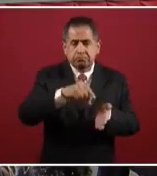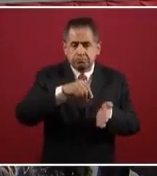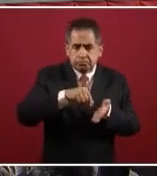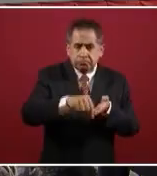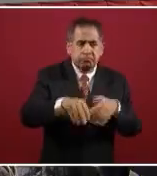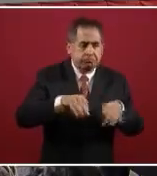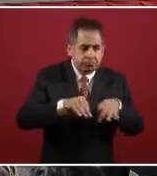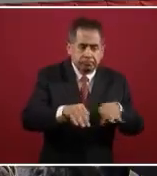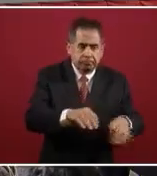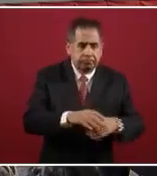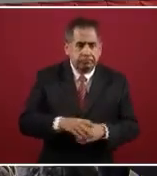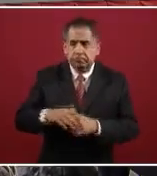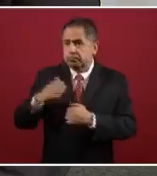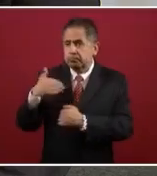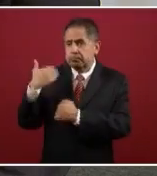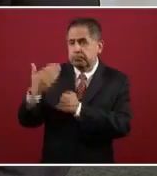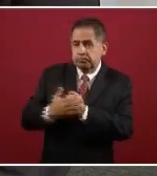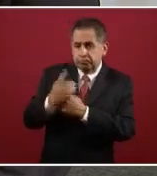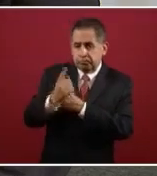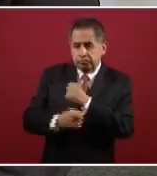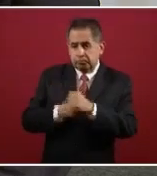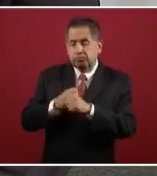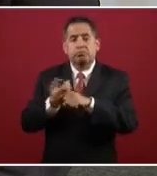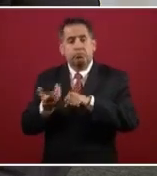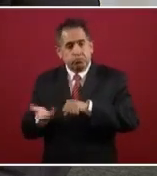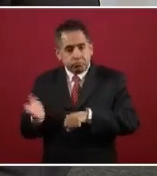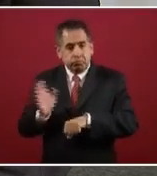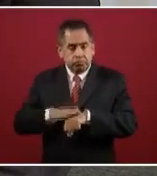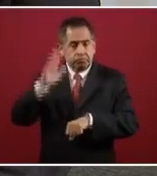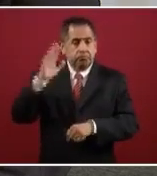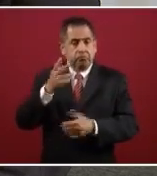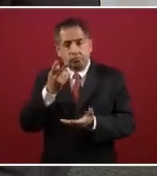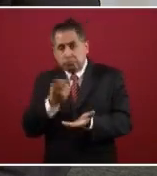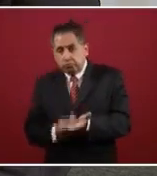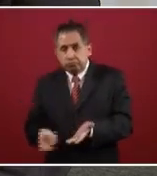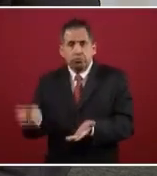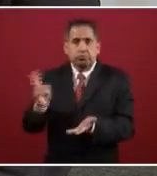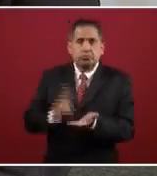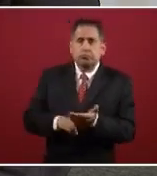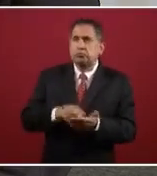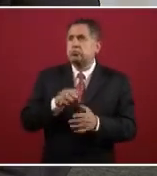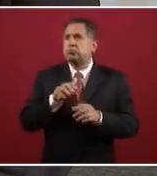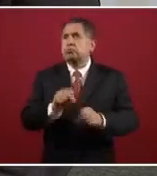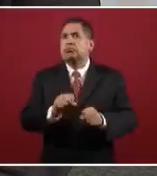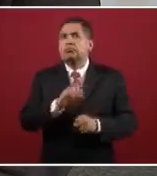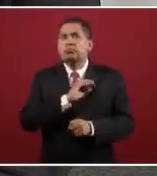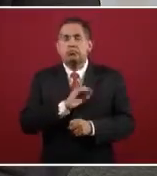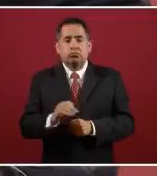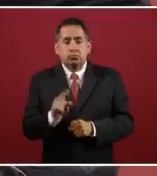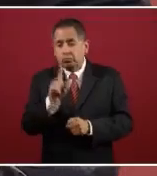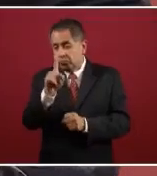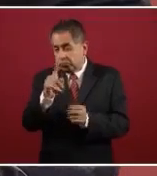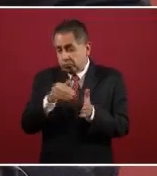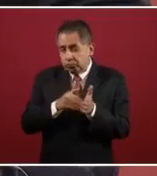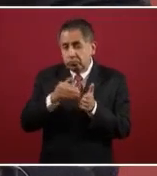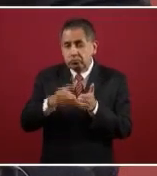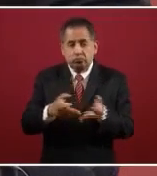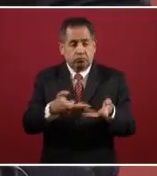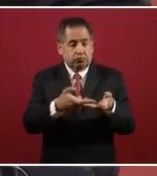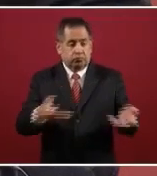El año próximo se amplía al doble, vamos a llegar a 1,000,000 de hectáreas